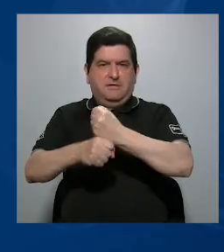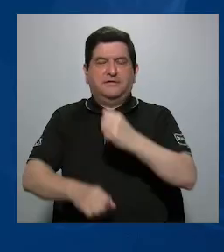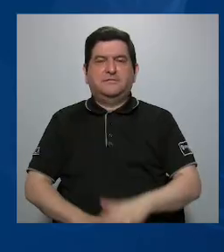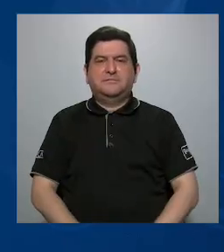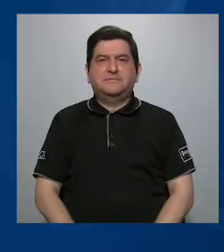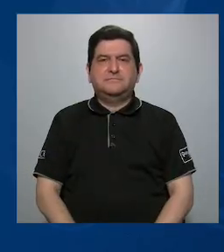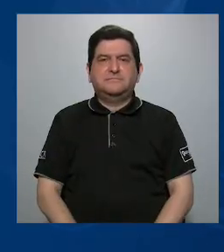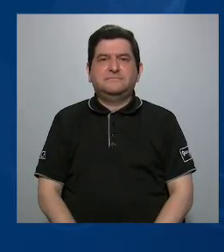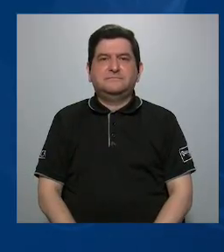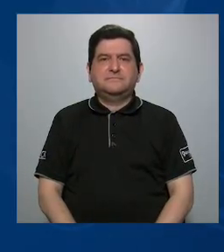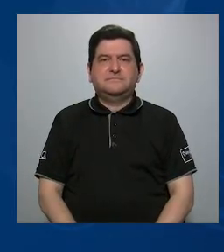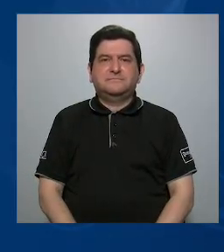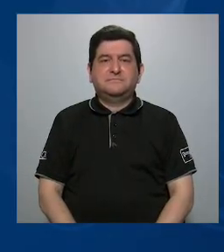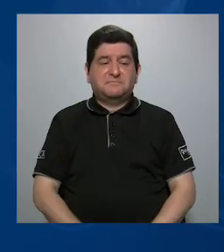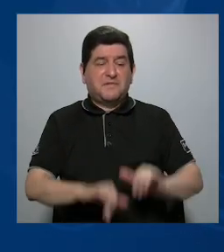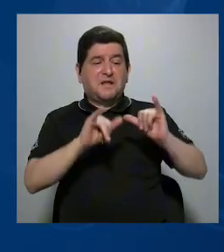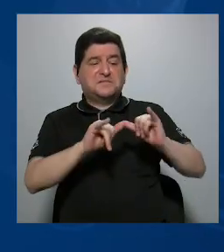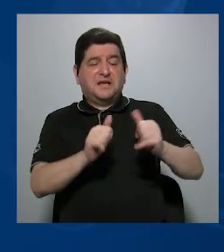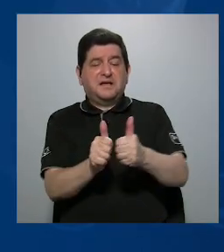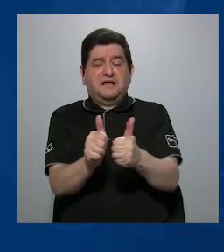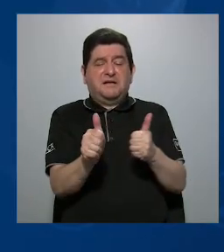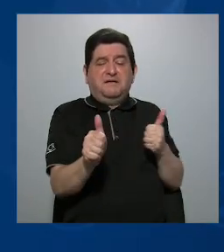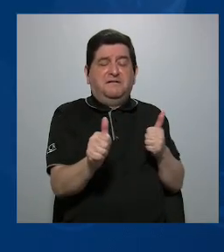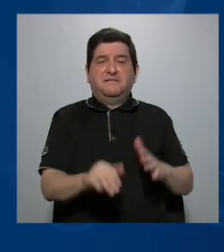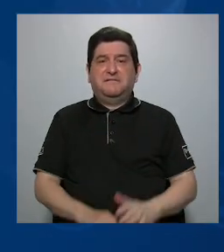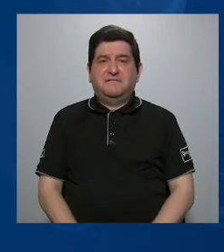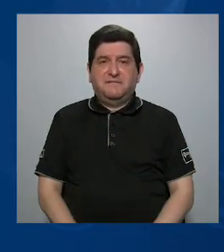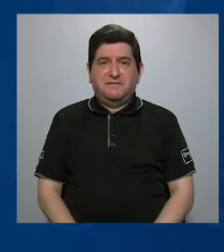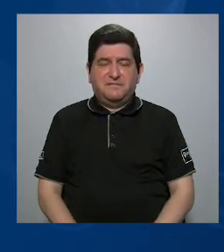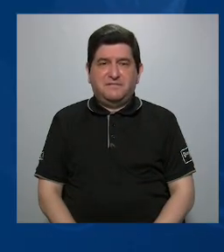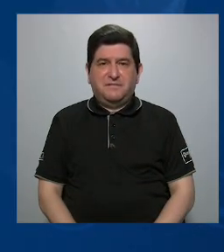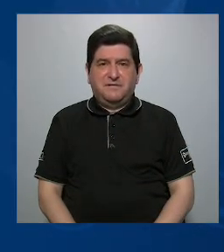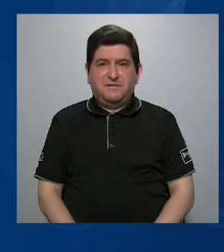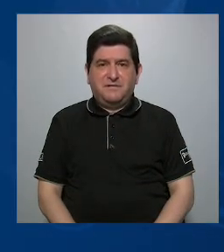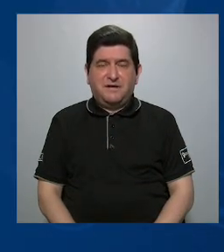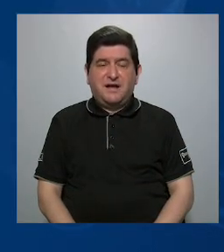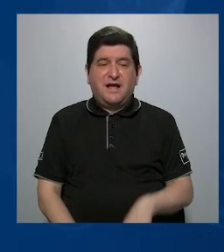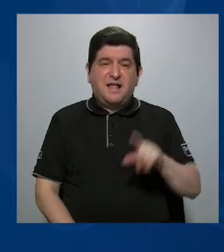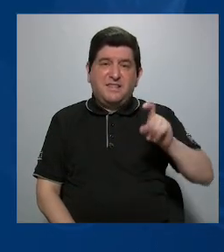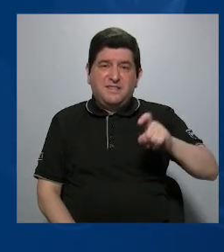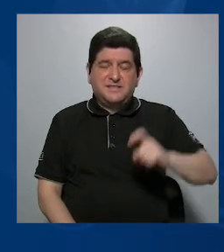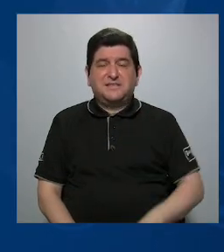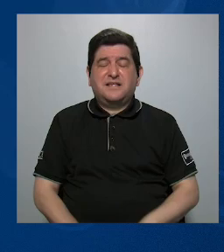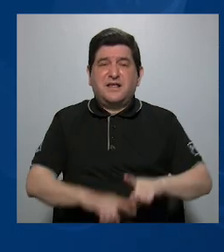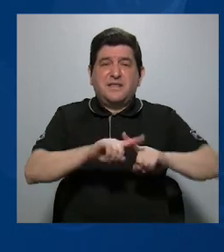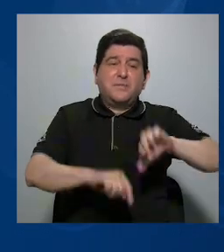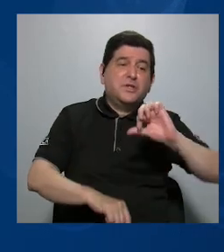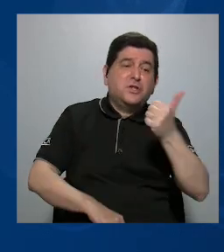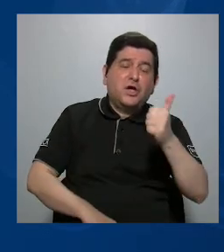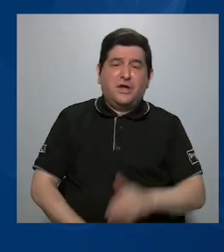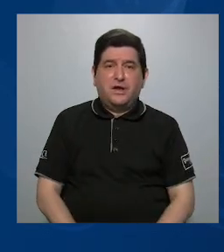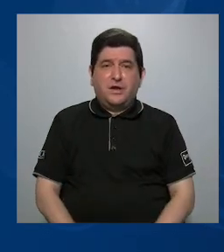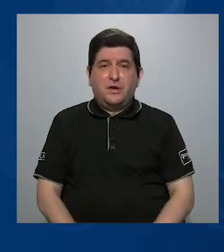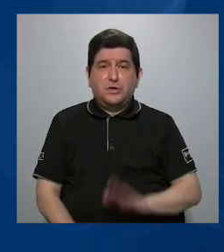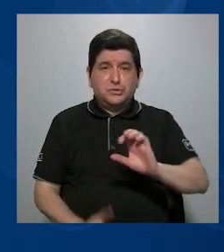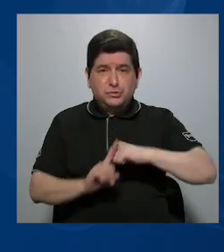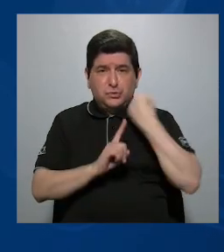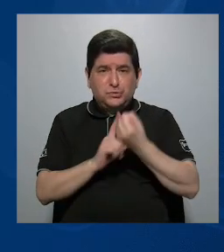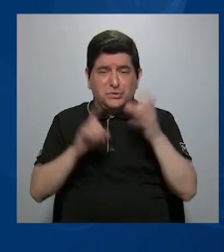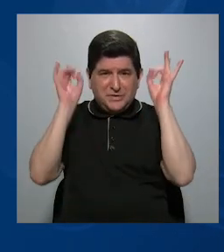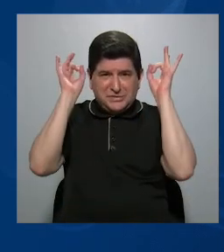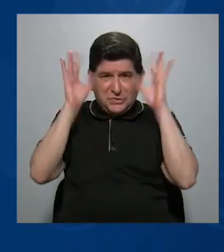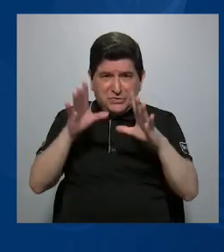empresas y trabajos. Se quedará postergado, vendrá a ser tributario de los demás y